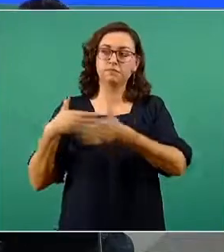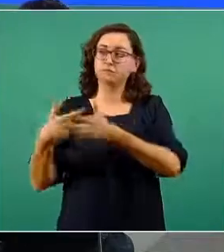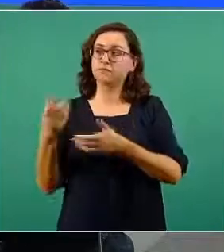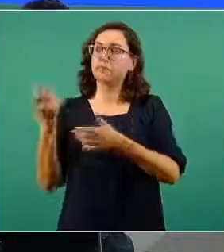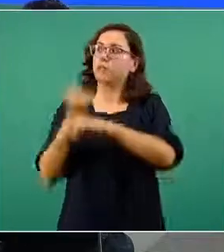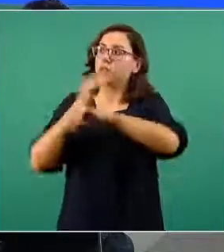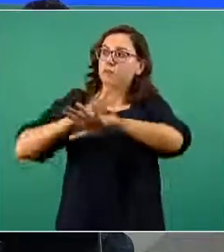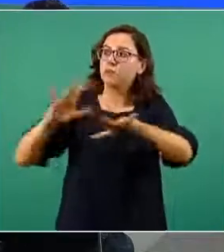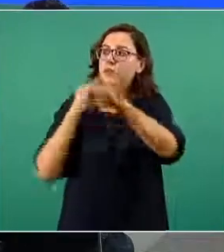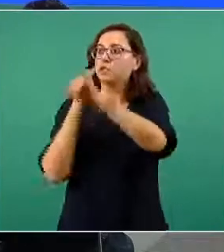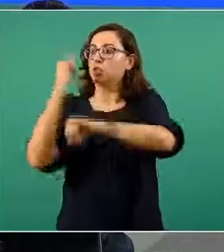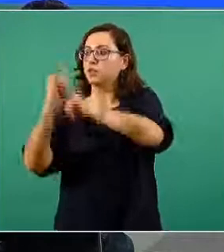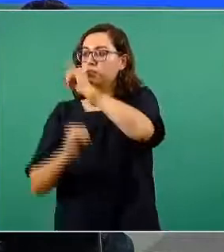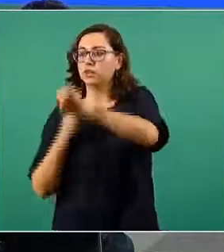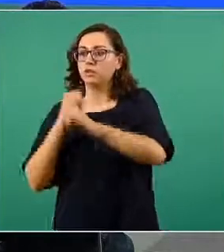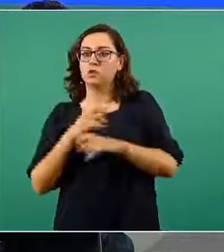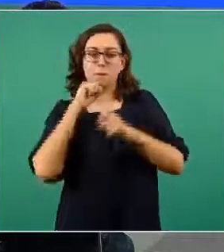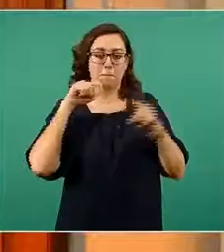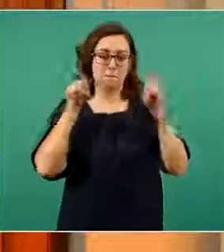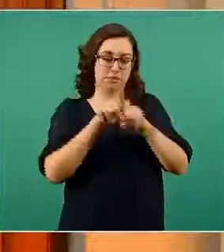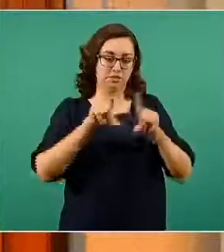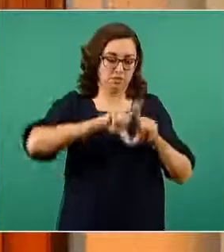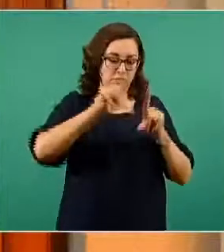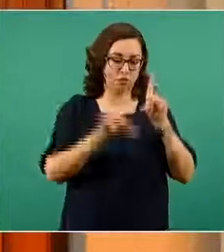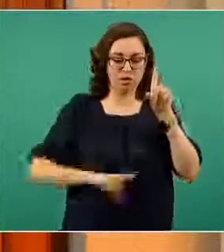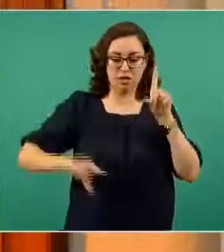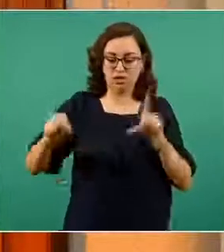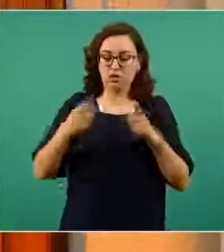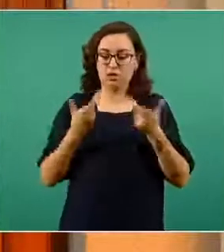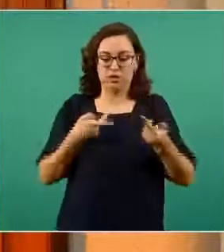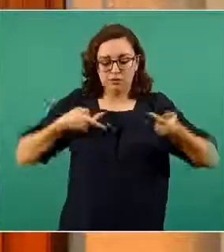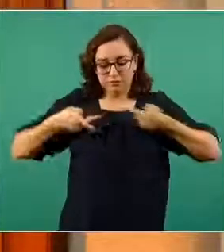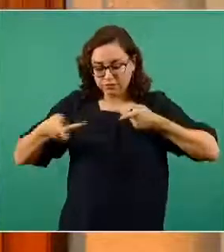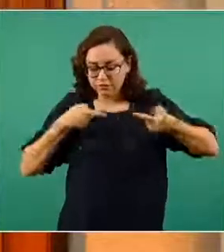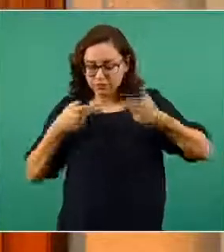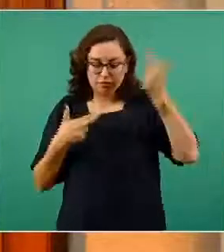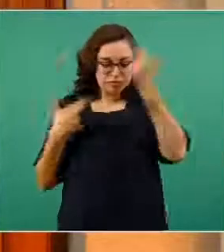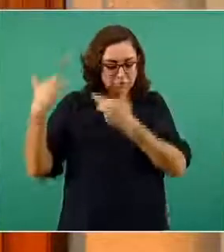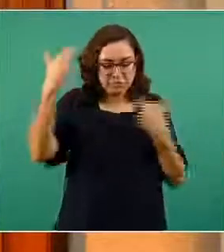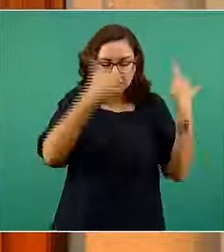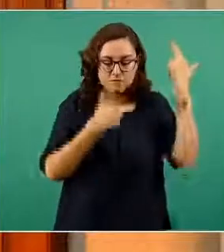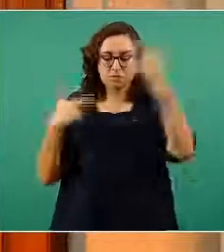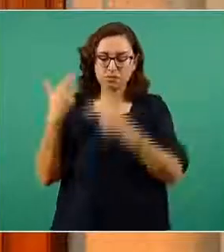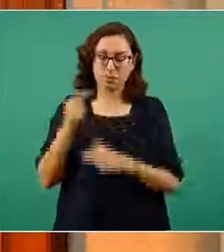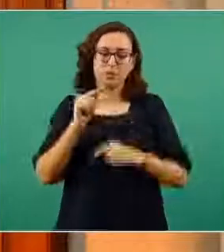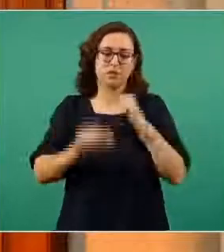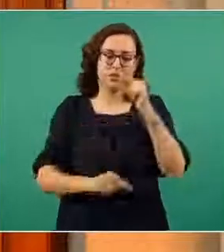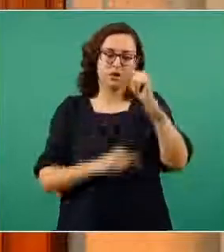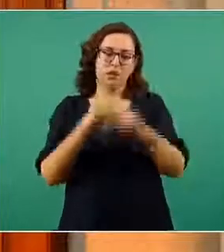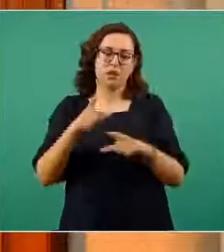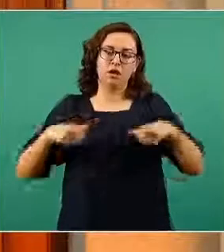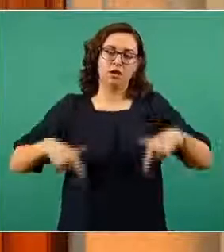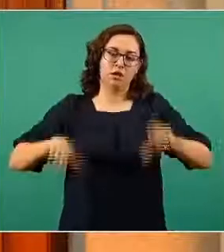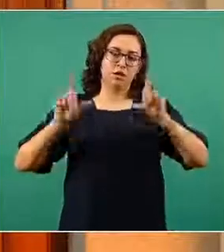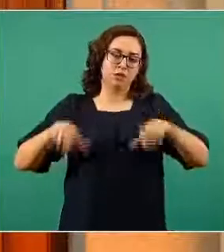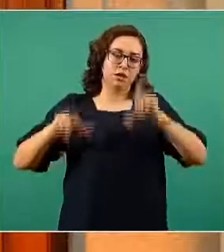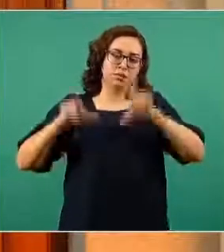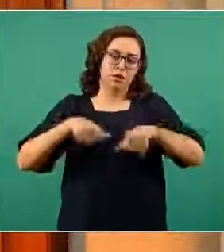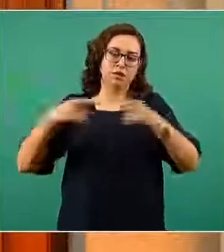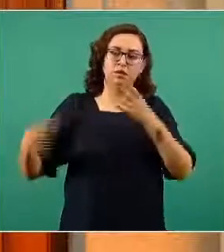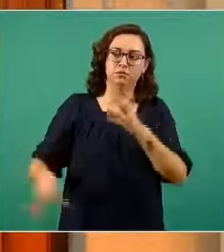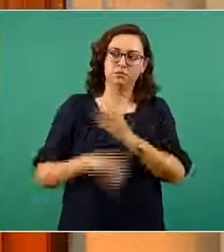internacionales, sino también del Grupo Técnico Asesor de Vacuna, el grupo de expertos en México, se van actualizando y obviamente